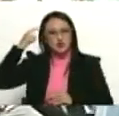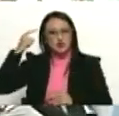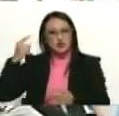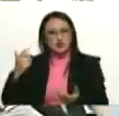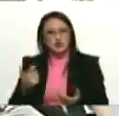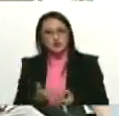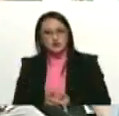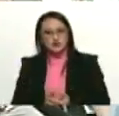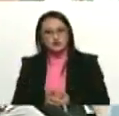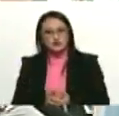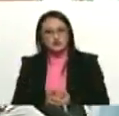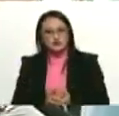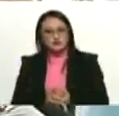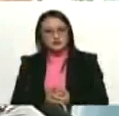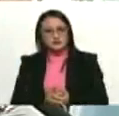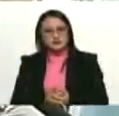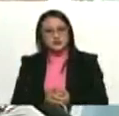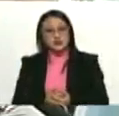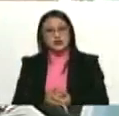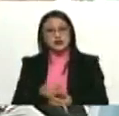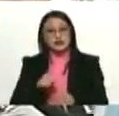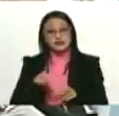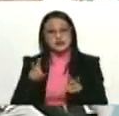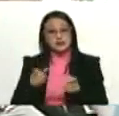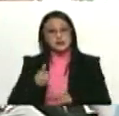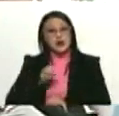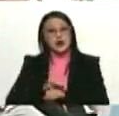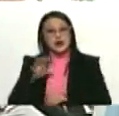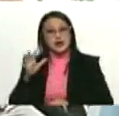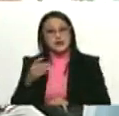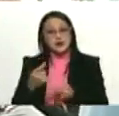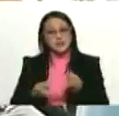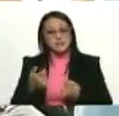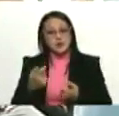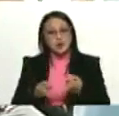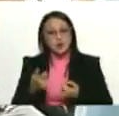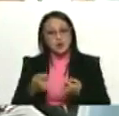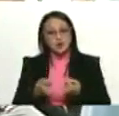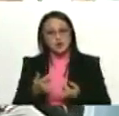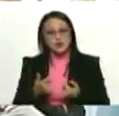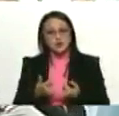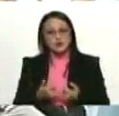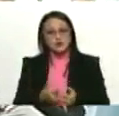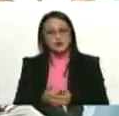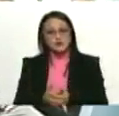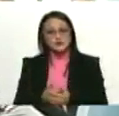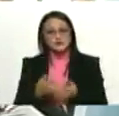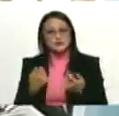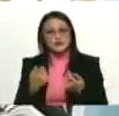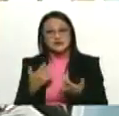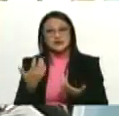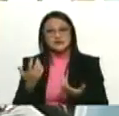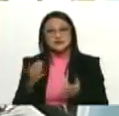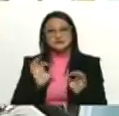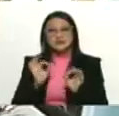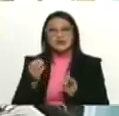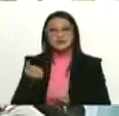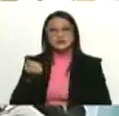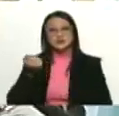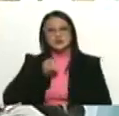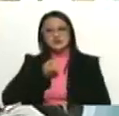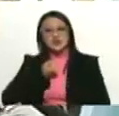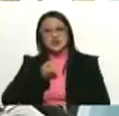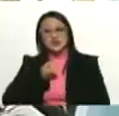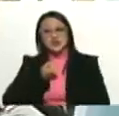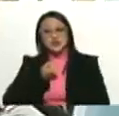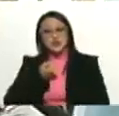personalidad, y en los casos más graves, afortunadamente son muy pocos, se dieron intentos de suicidio por parte